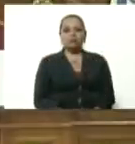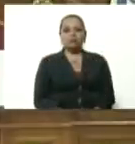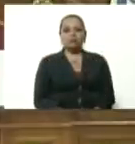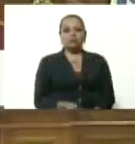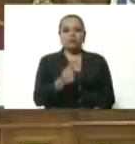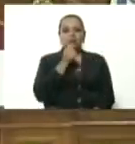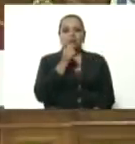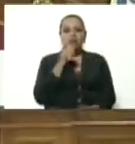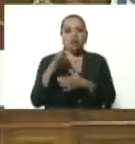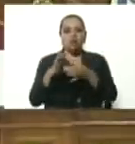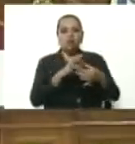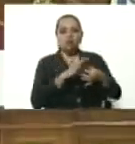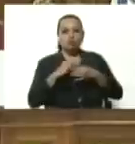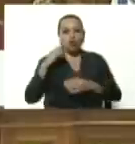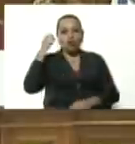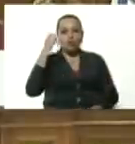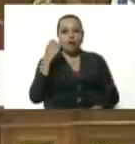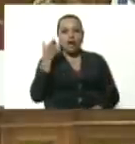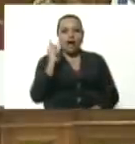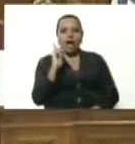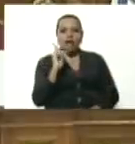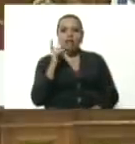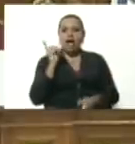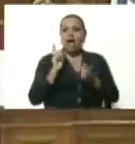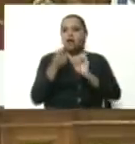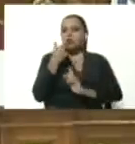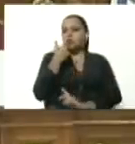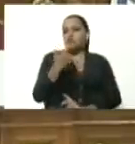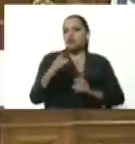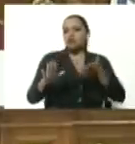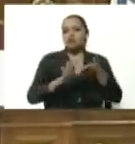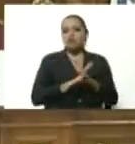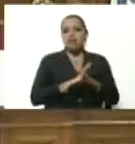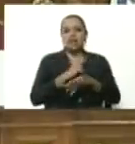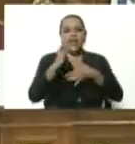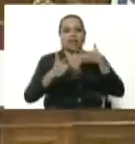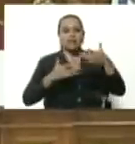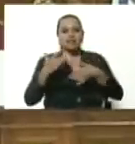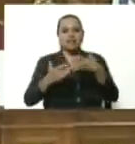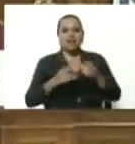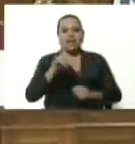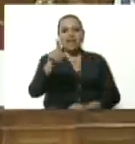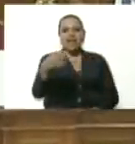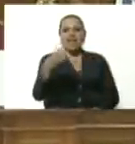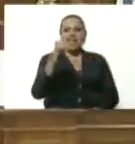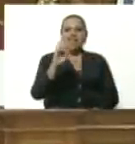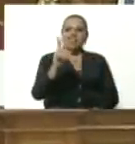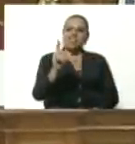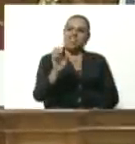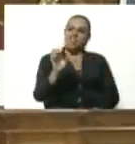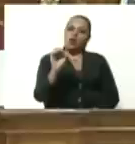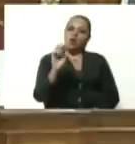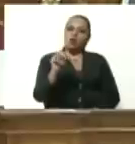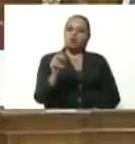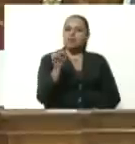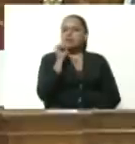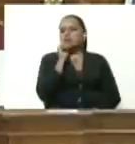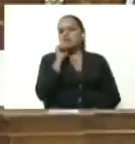¿Quién de la Unión Europea tuvo un pronunciamiento por la operación Gedeón? ¿Quién de esos países?